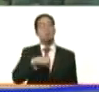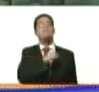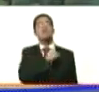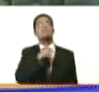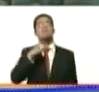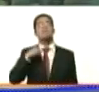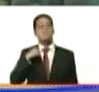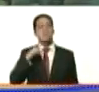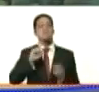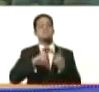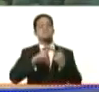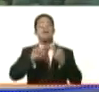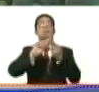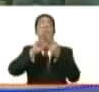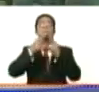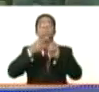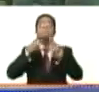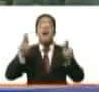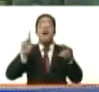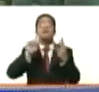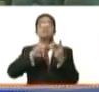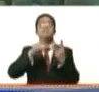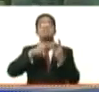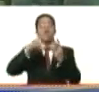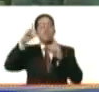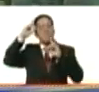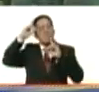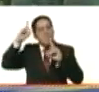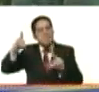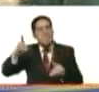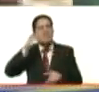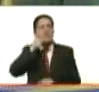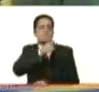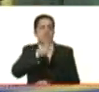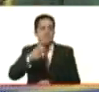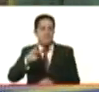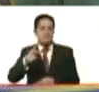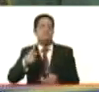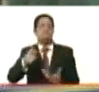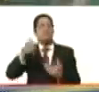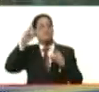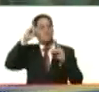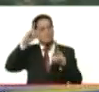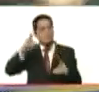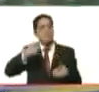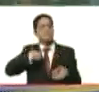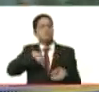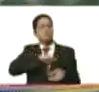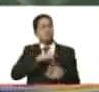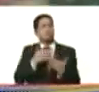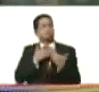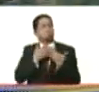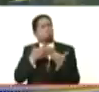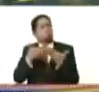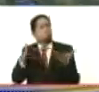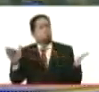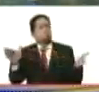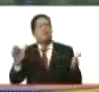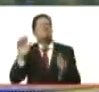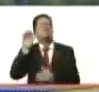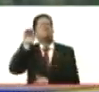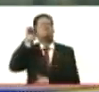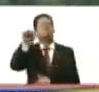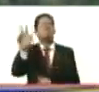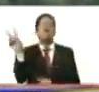la paz y la dignidad. Y con la independencia, la paz y la dignidad le abriremos las puertas al futuro de la